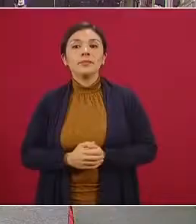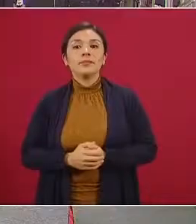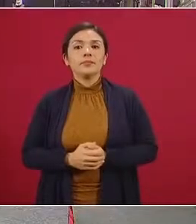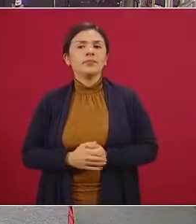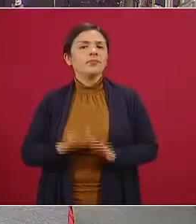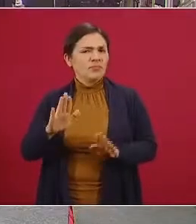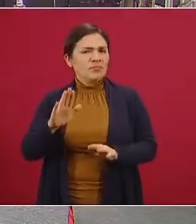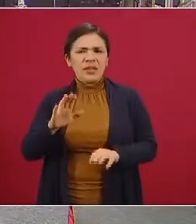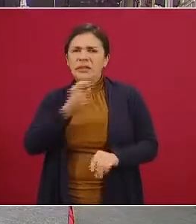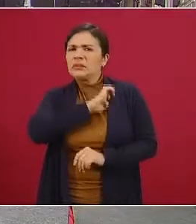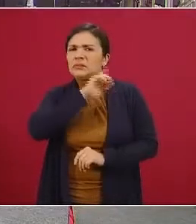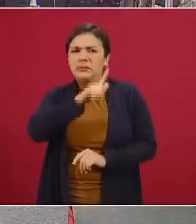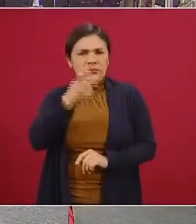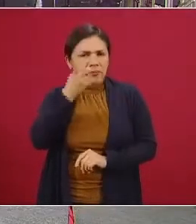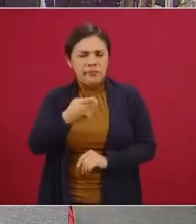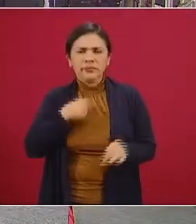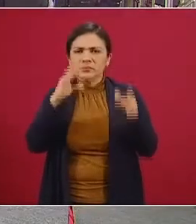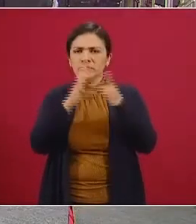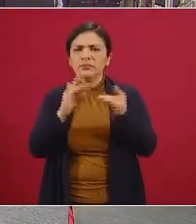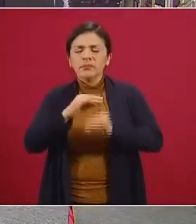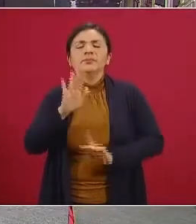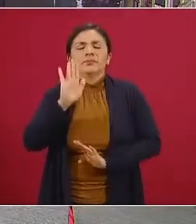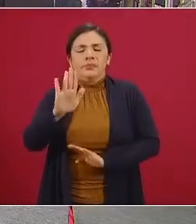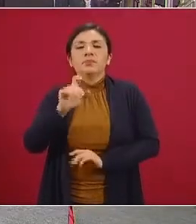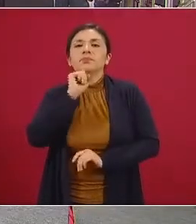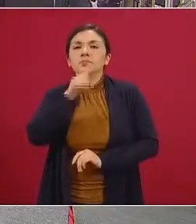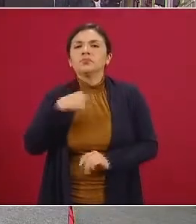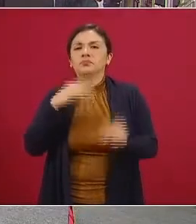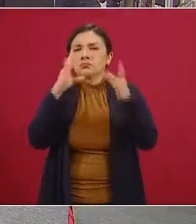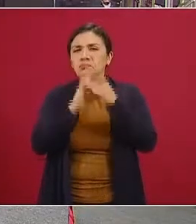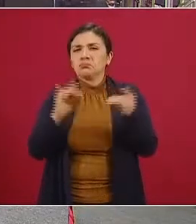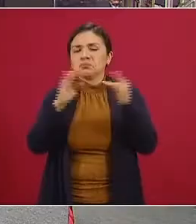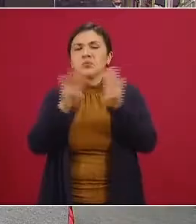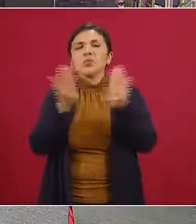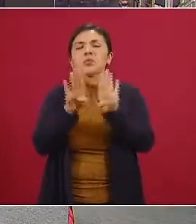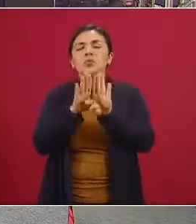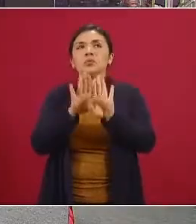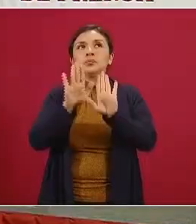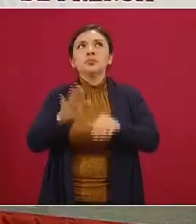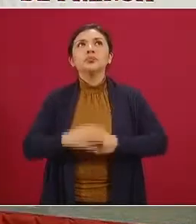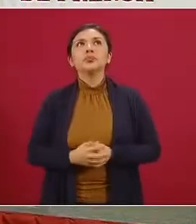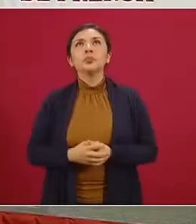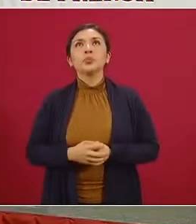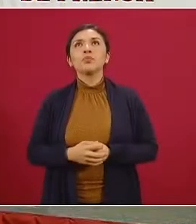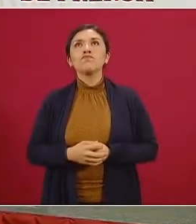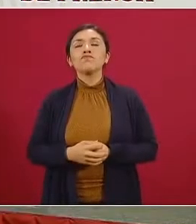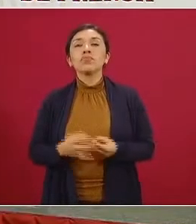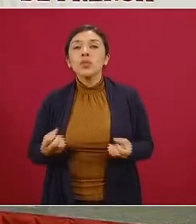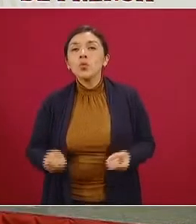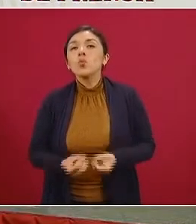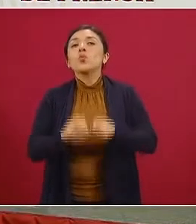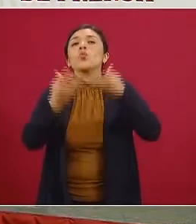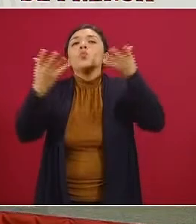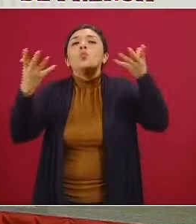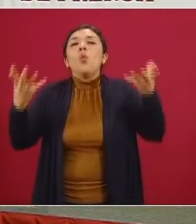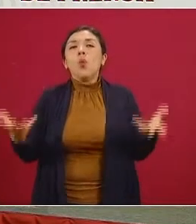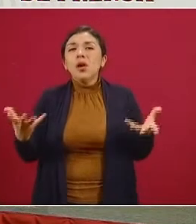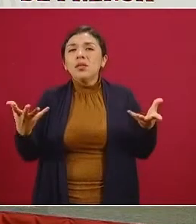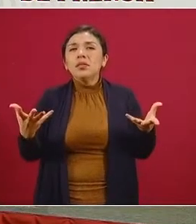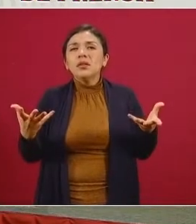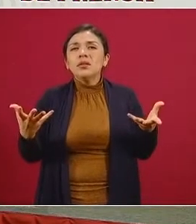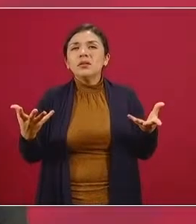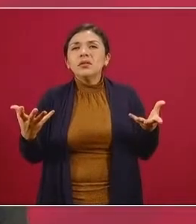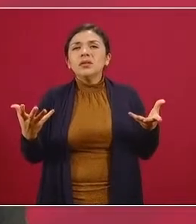referirme de manera específica a esto, justo ilustramos el punto de que la cantidad